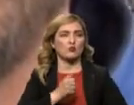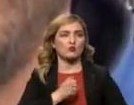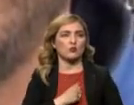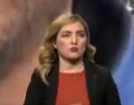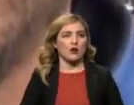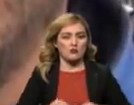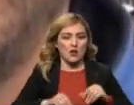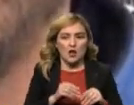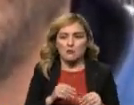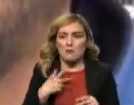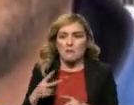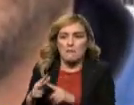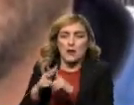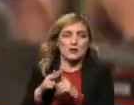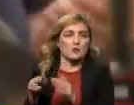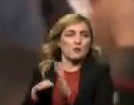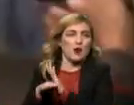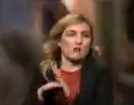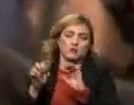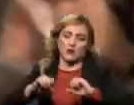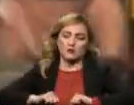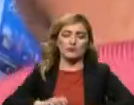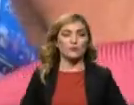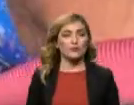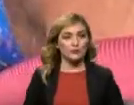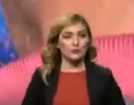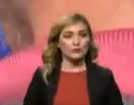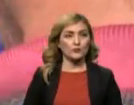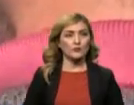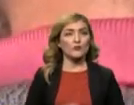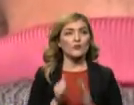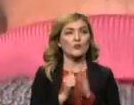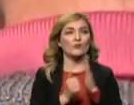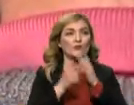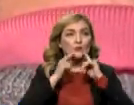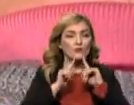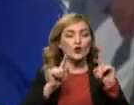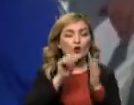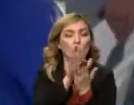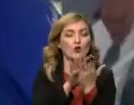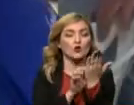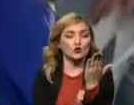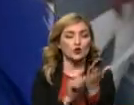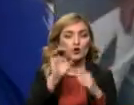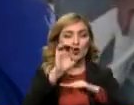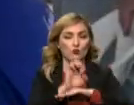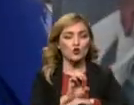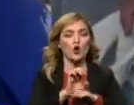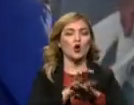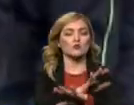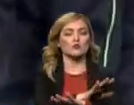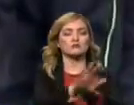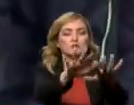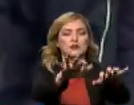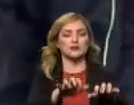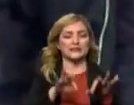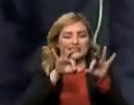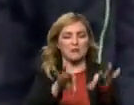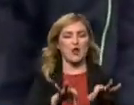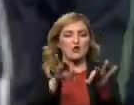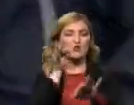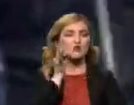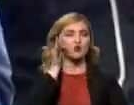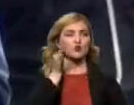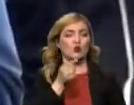hipotecar el terreno y conseguir préstamos. Parte de la agenda también fue la socialización del proyecto Ecuador Sembrando Futuro. Porque ustedes son